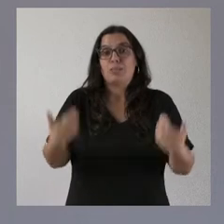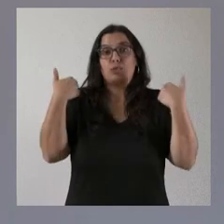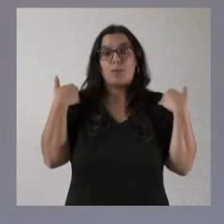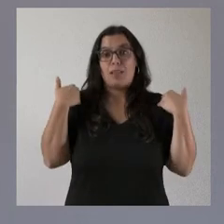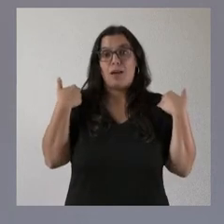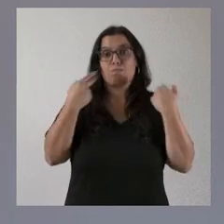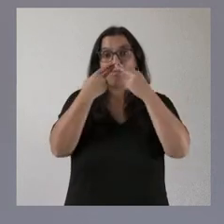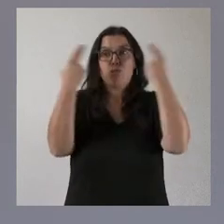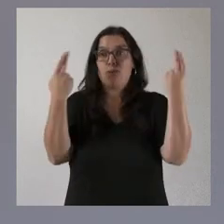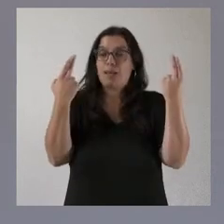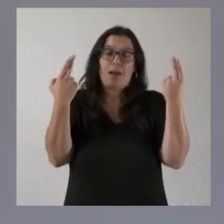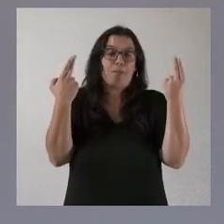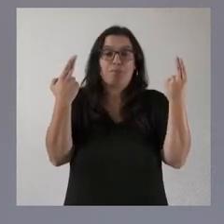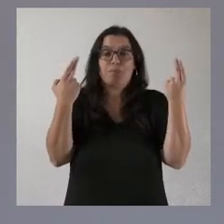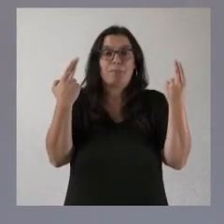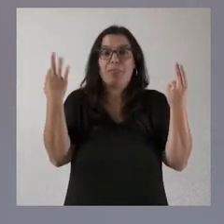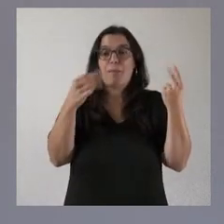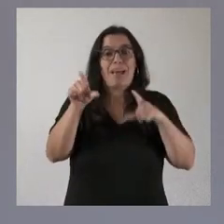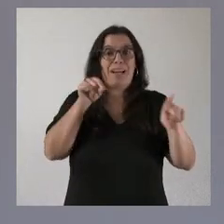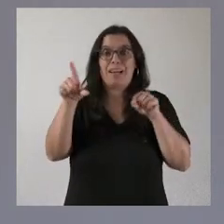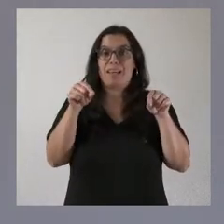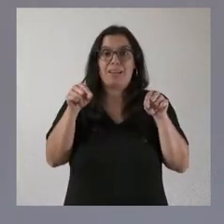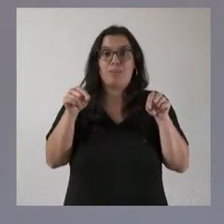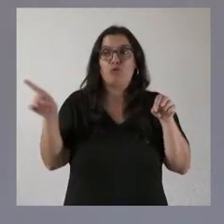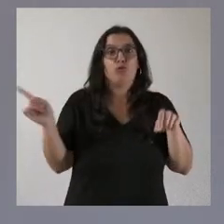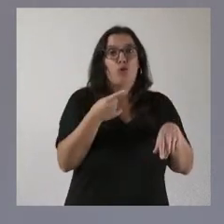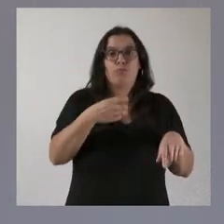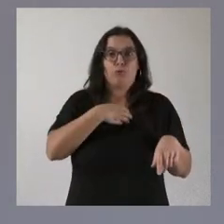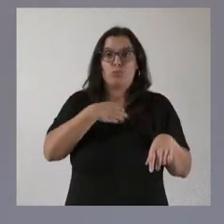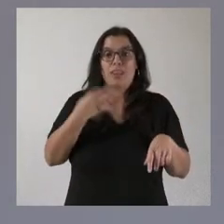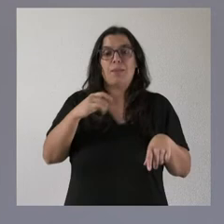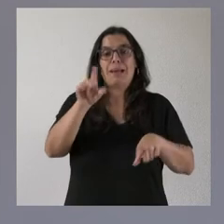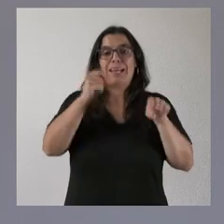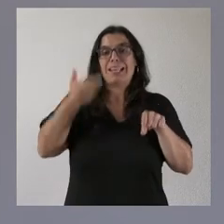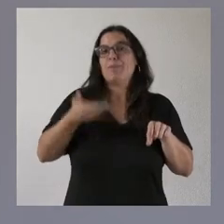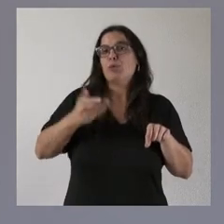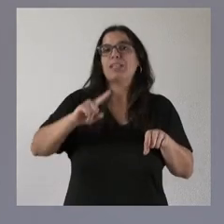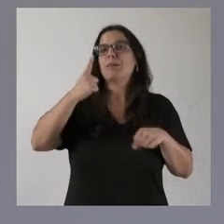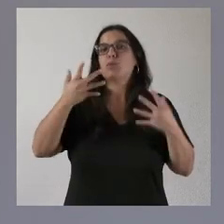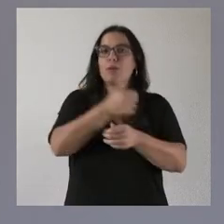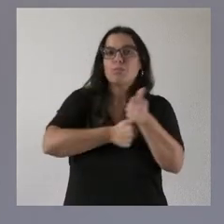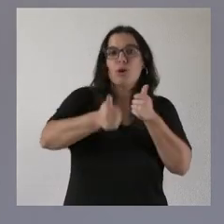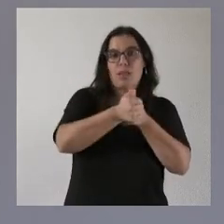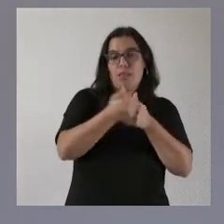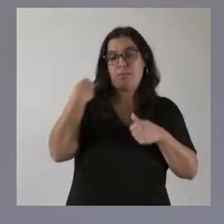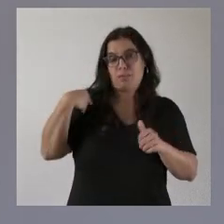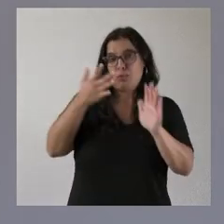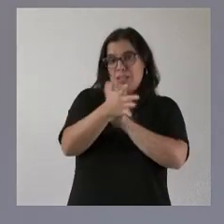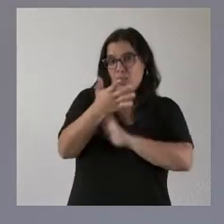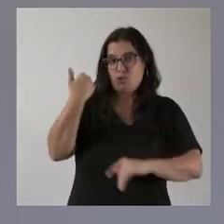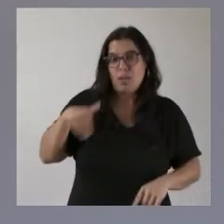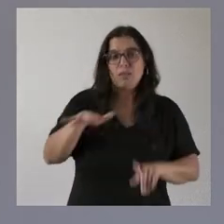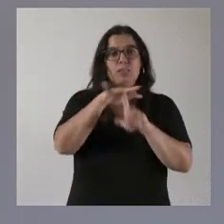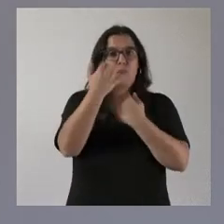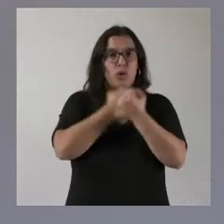Pues se trata de elegir aquellas prioridades más importantes en este contexto que son las que se ha dado la situación